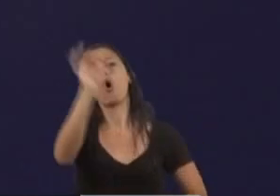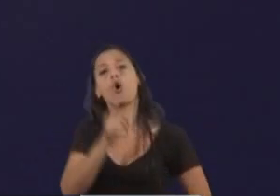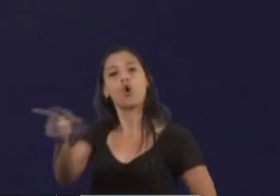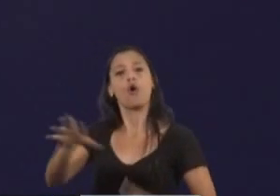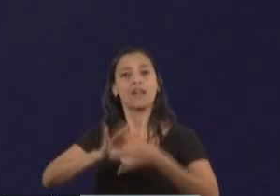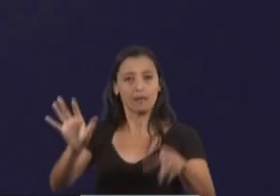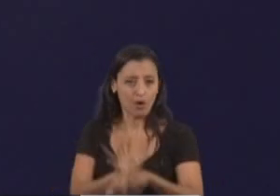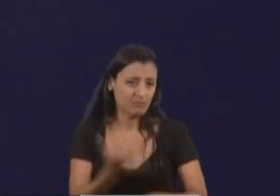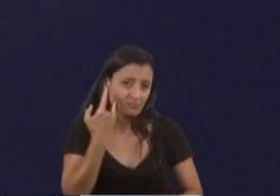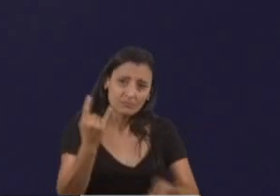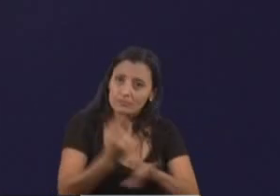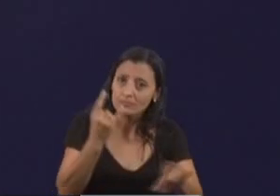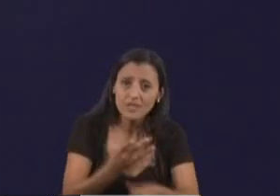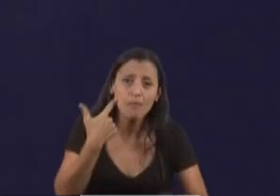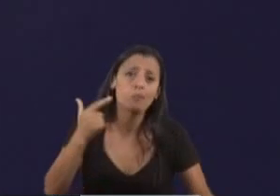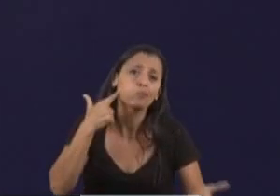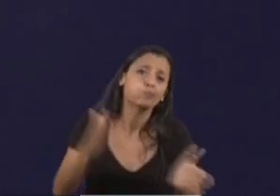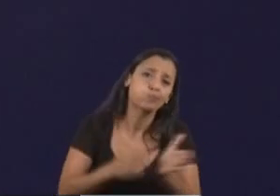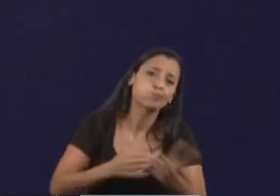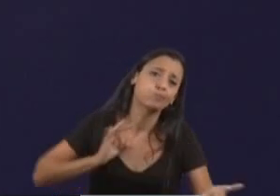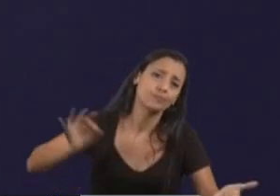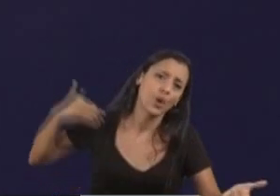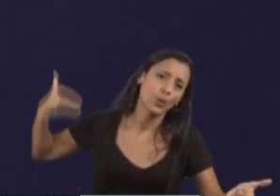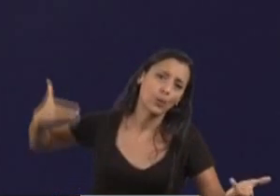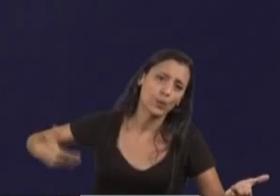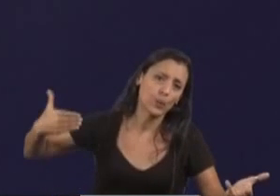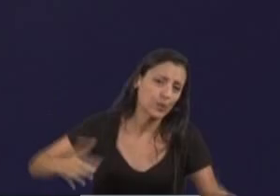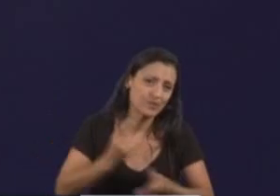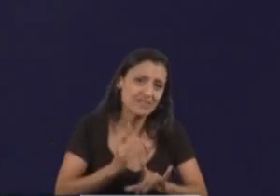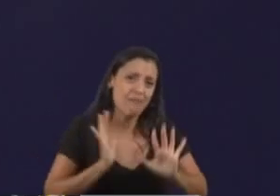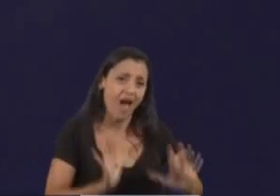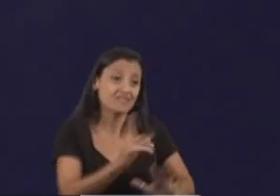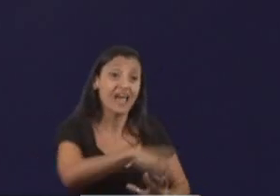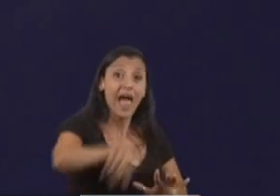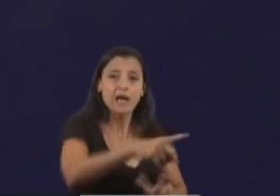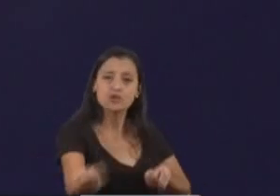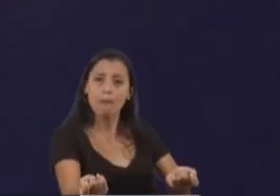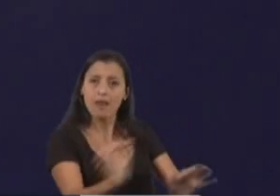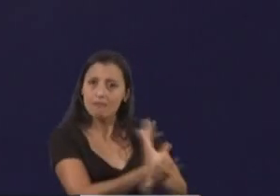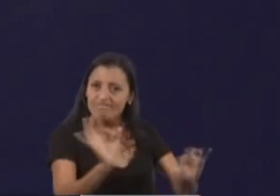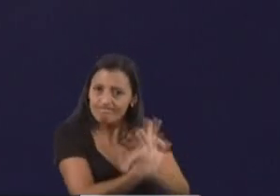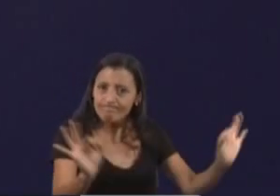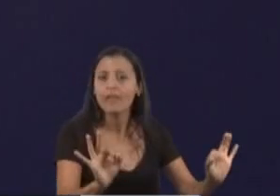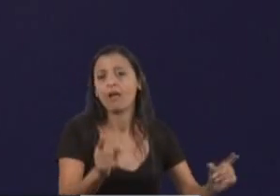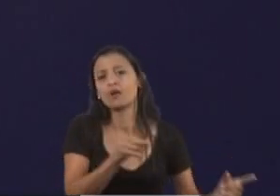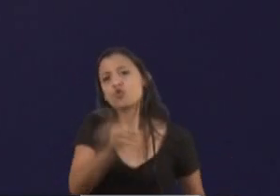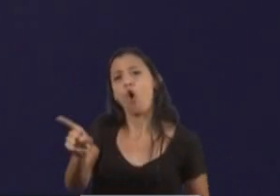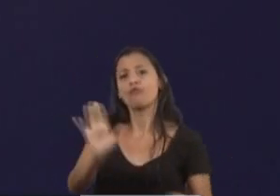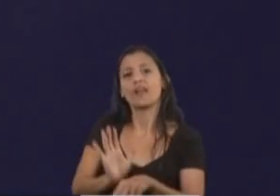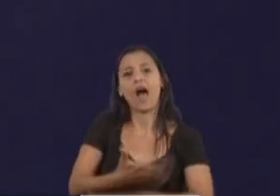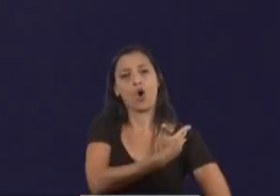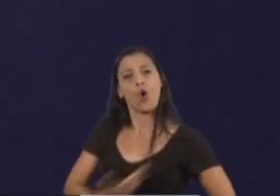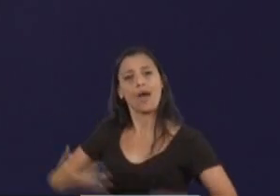práctica habitual. Pasó con todos los gobiernos donde ellos no eran parte. Así que poco